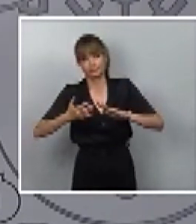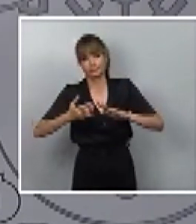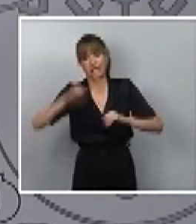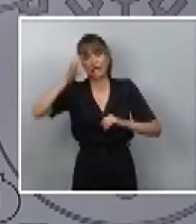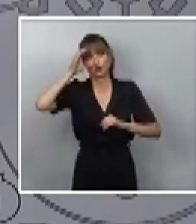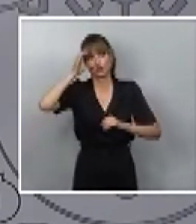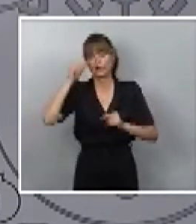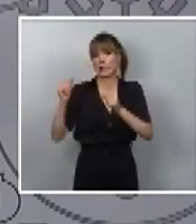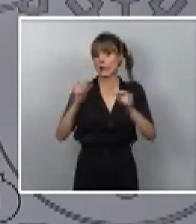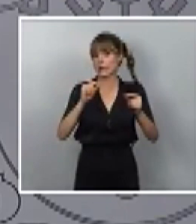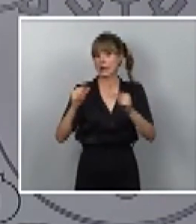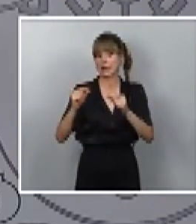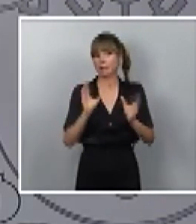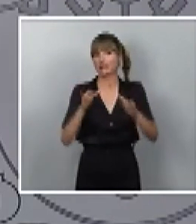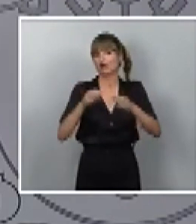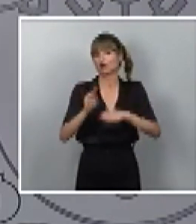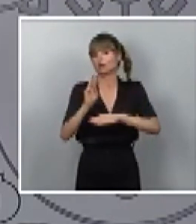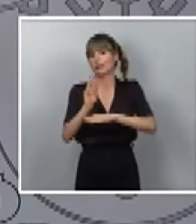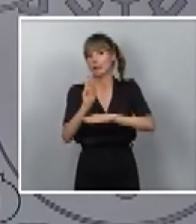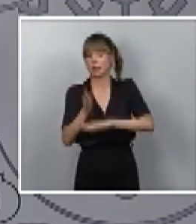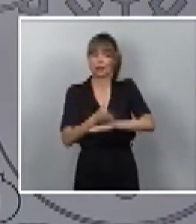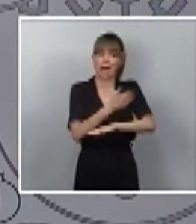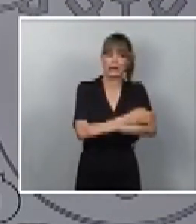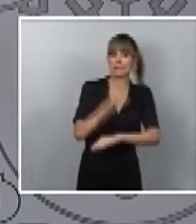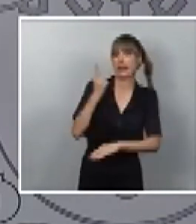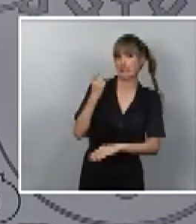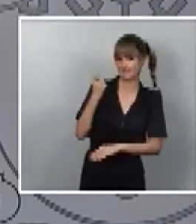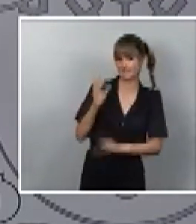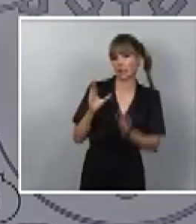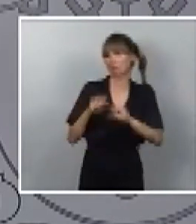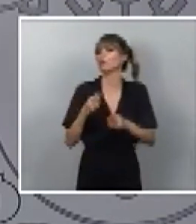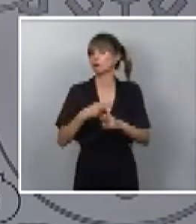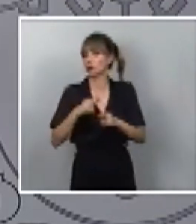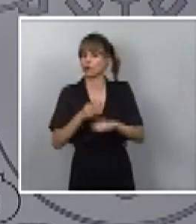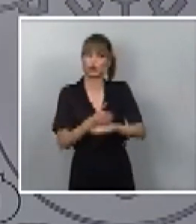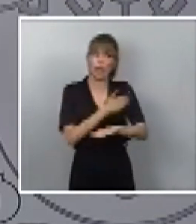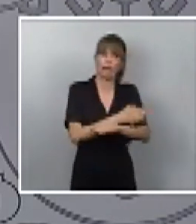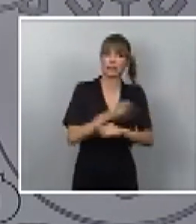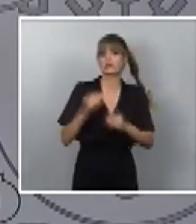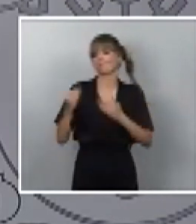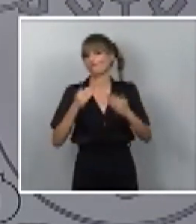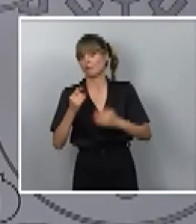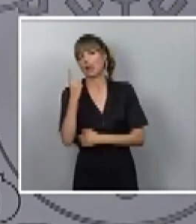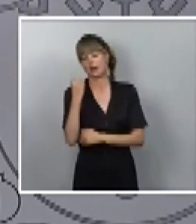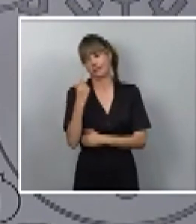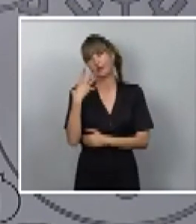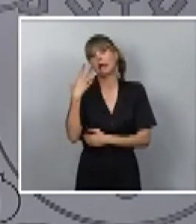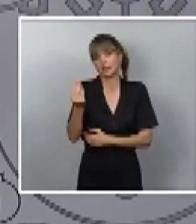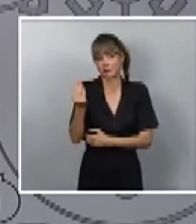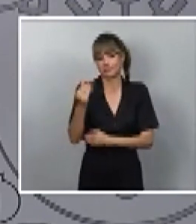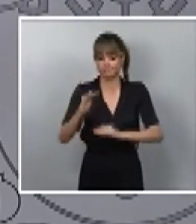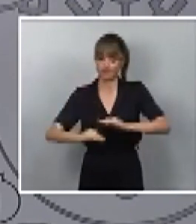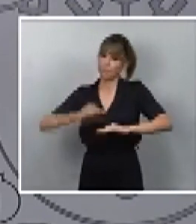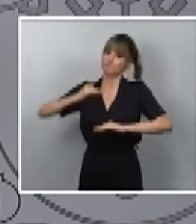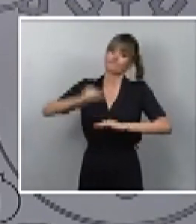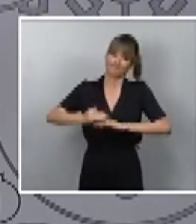y debatir con el resto de los grupos parlamentarios y de los grupos eh políticos esto es efectiva entenderán que este paso